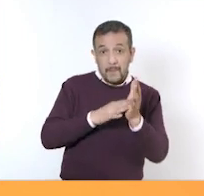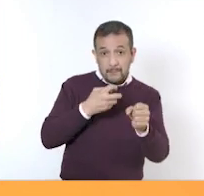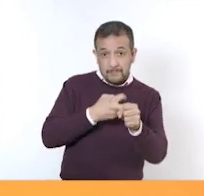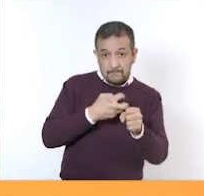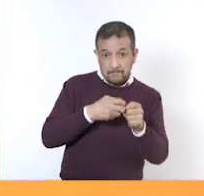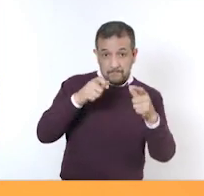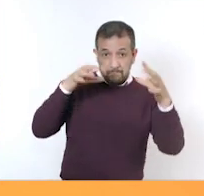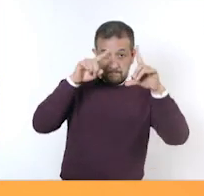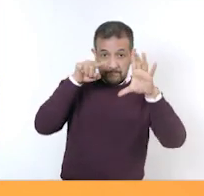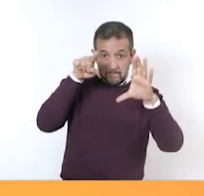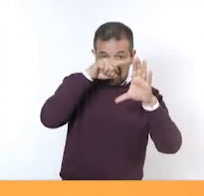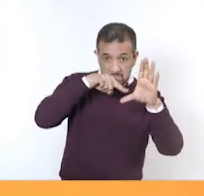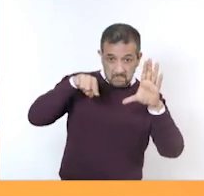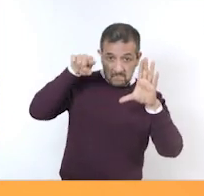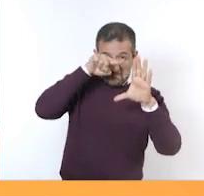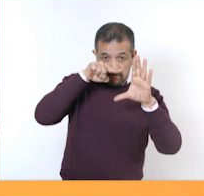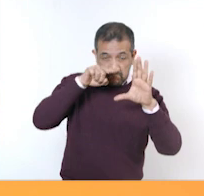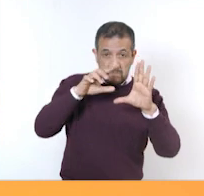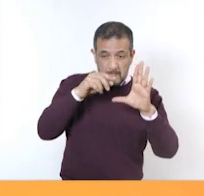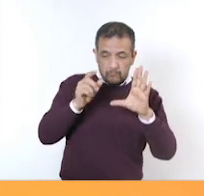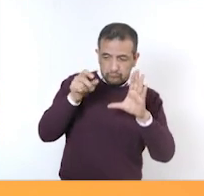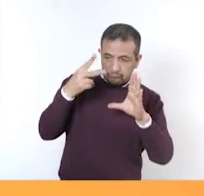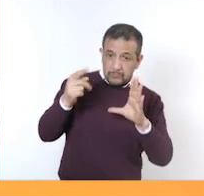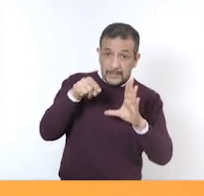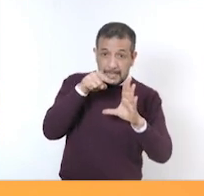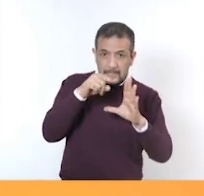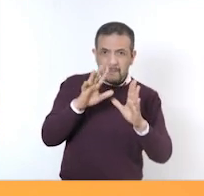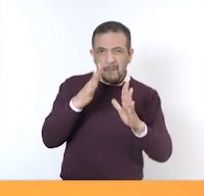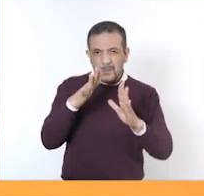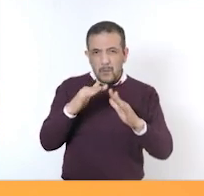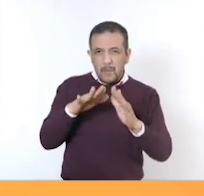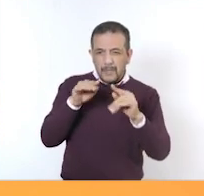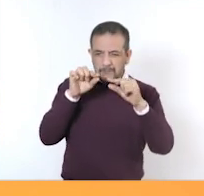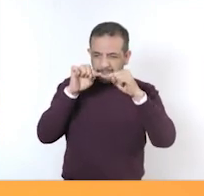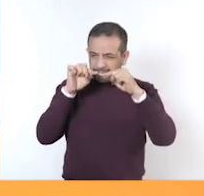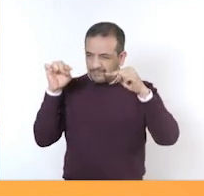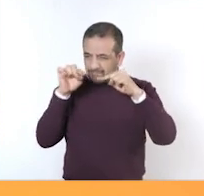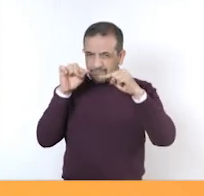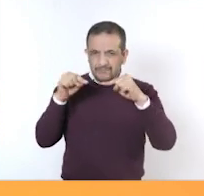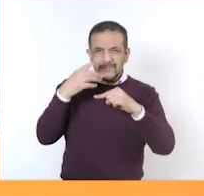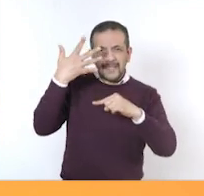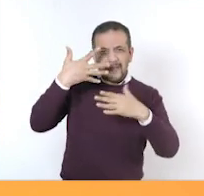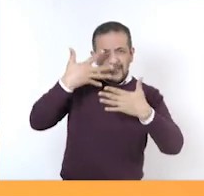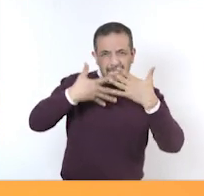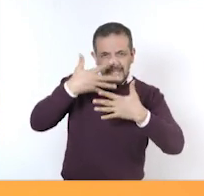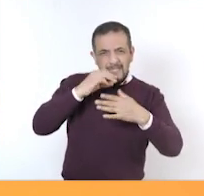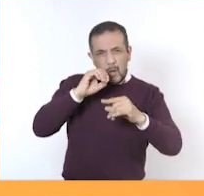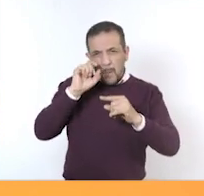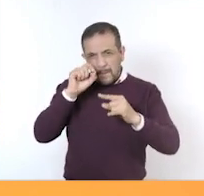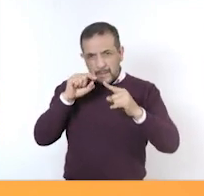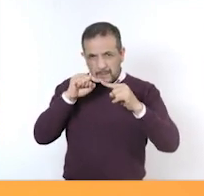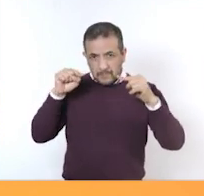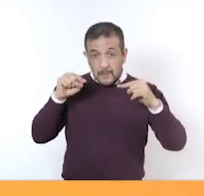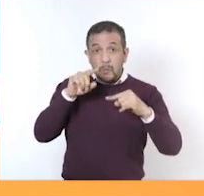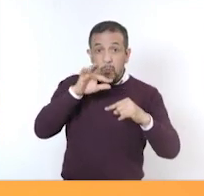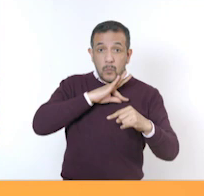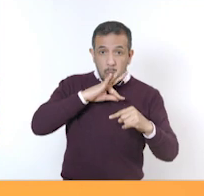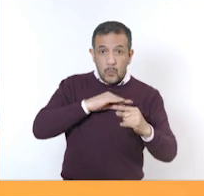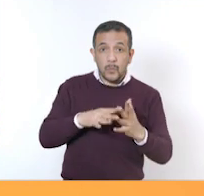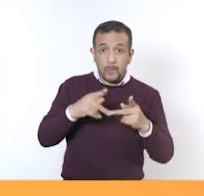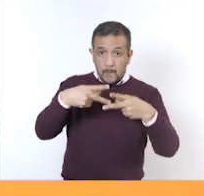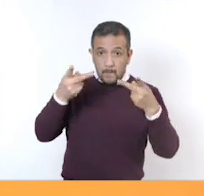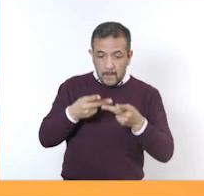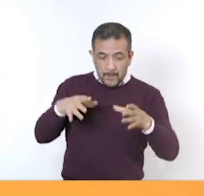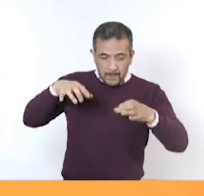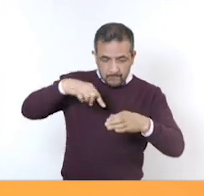En un pedazo de cartón trazaremos un círculo de unos 15 a 20 centímetros de diámetro. Puedes utilizar un plato